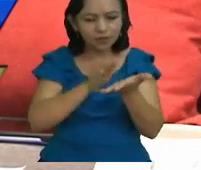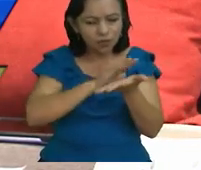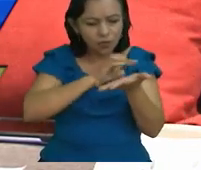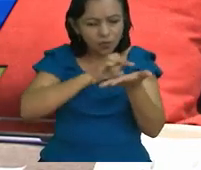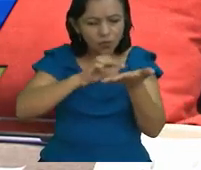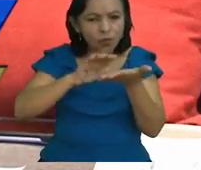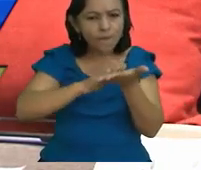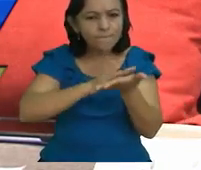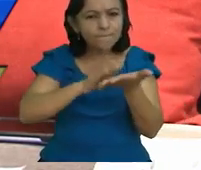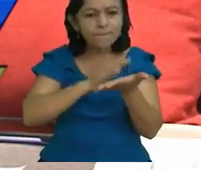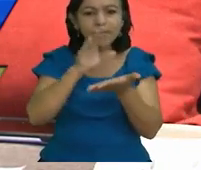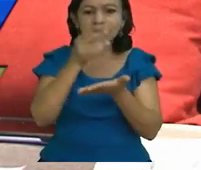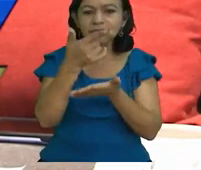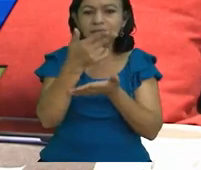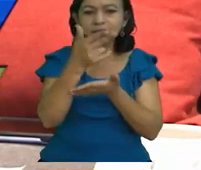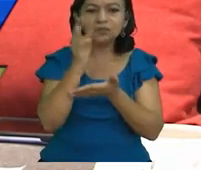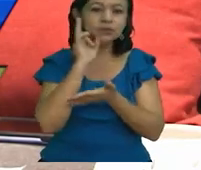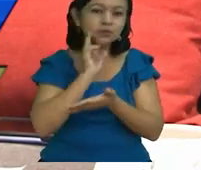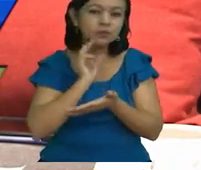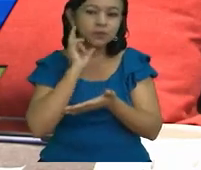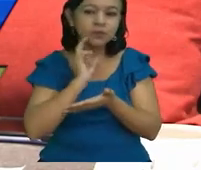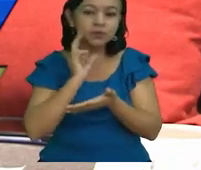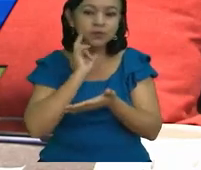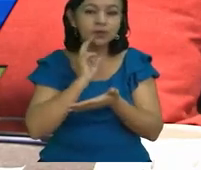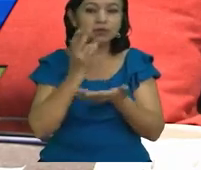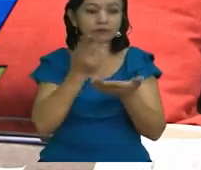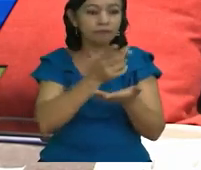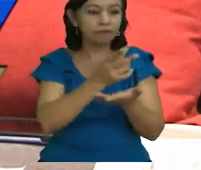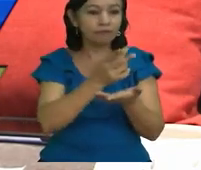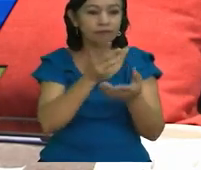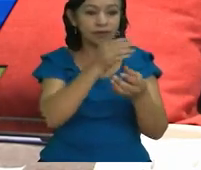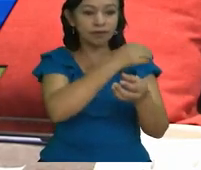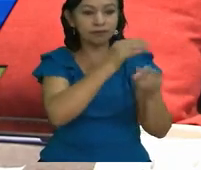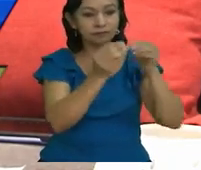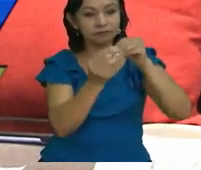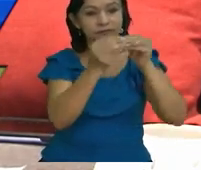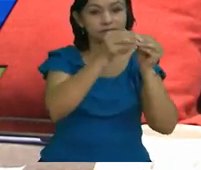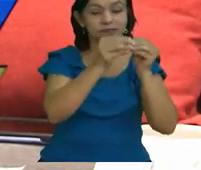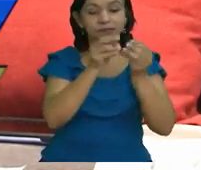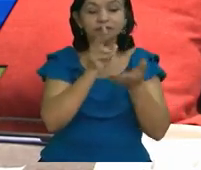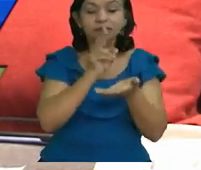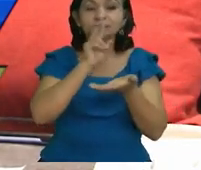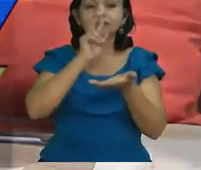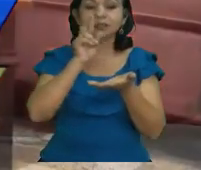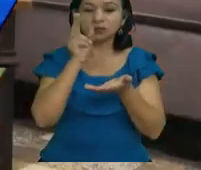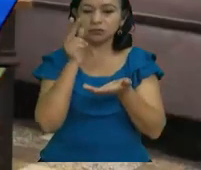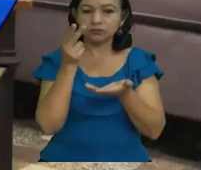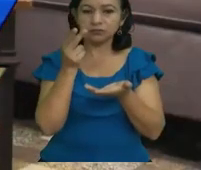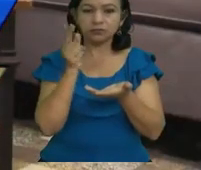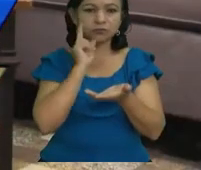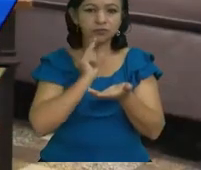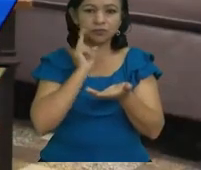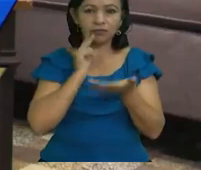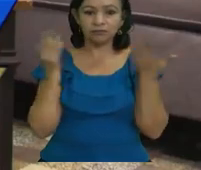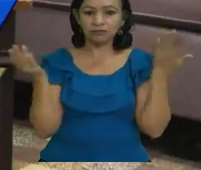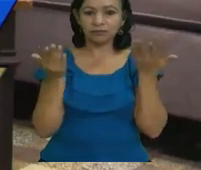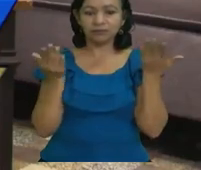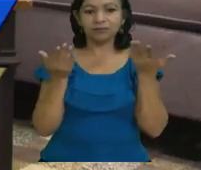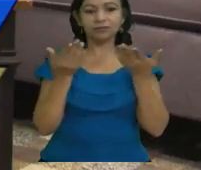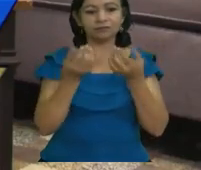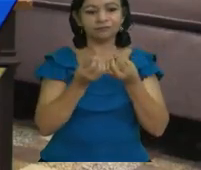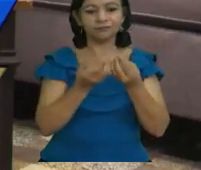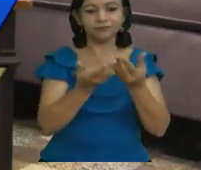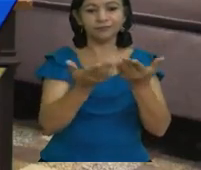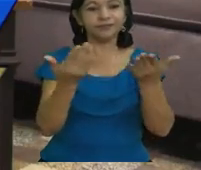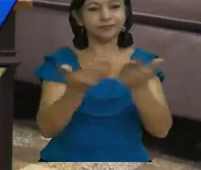chocolate. Inclusive hay otros que están trabajando en la elaboración de licor de cacao, de otros subproductos del cacao. Entonces, todo eso sale a flote